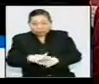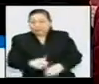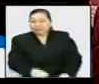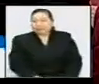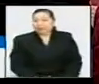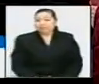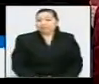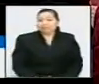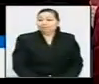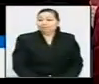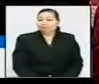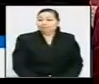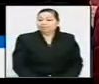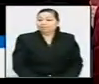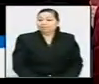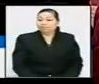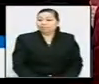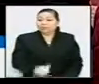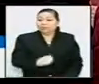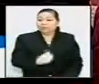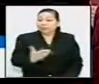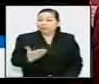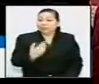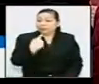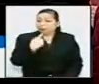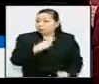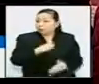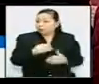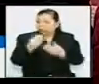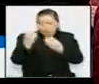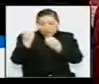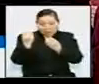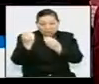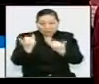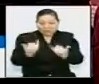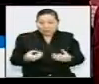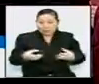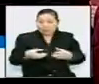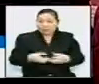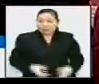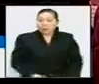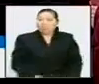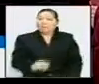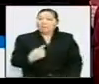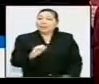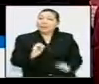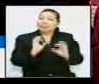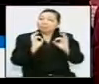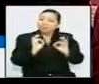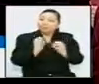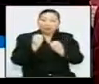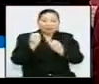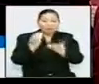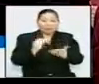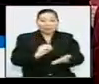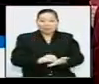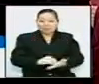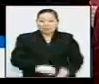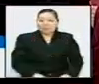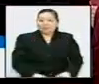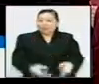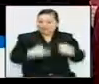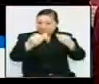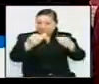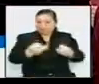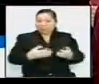sentido, de verdad, yo le solicitaría que nos brinde toda la información a esta comisión para tener realmente un informe